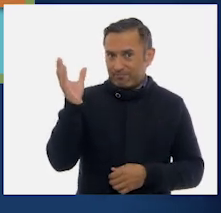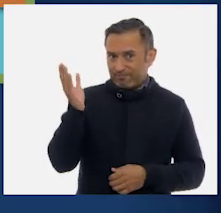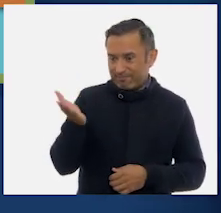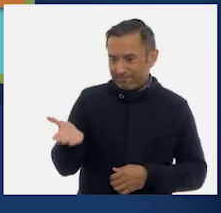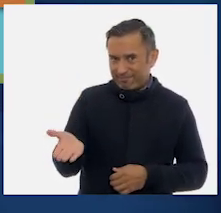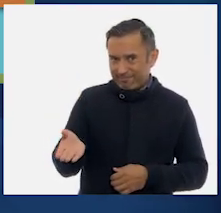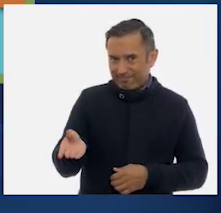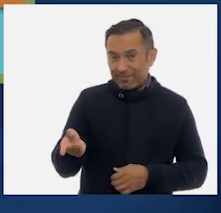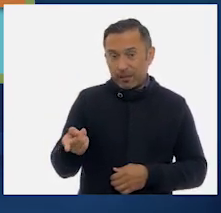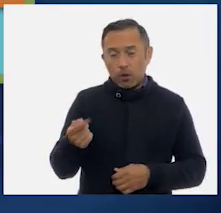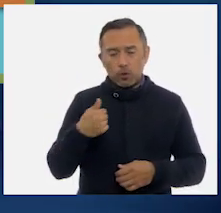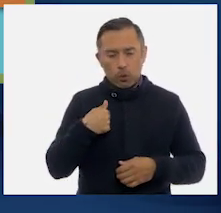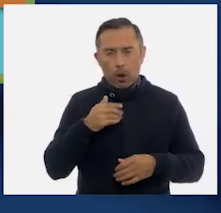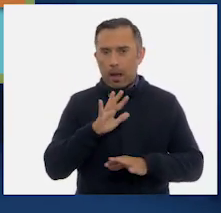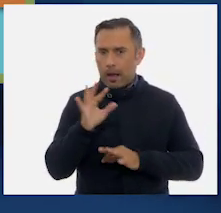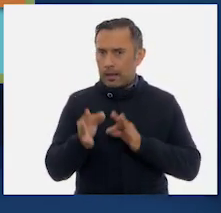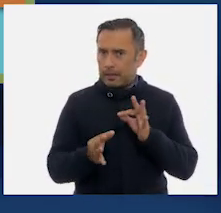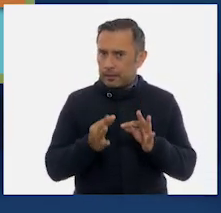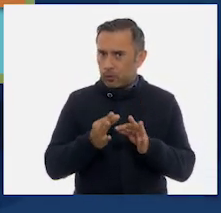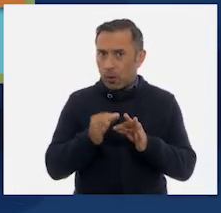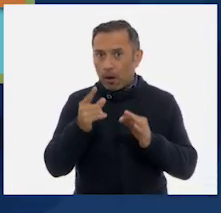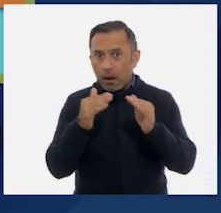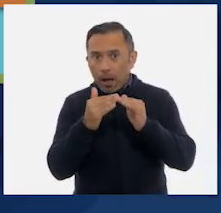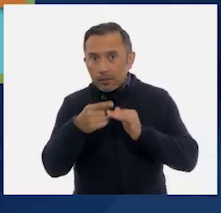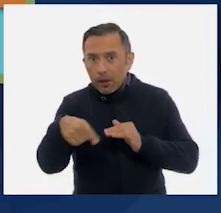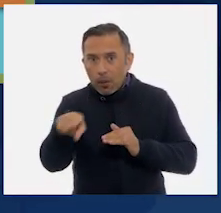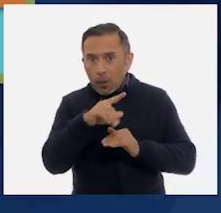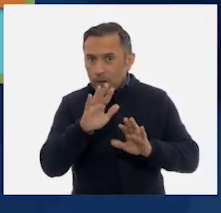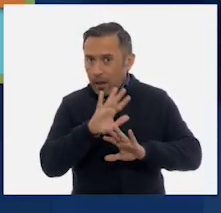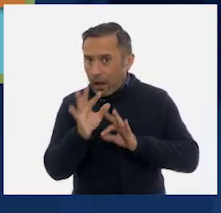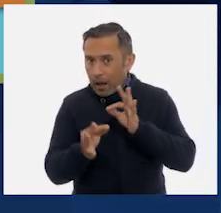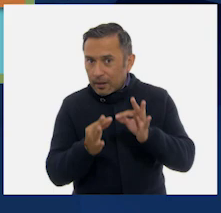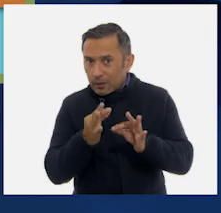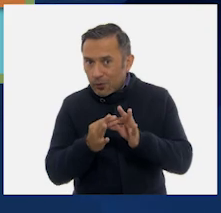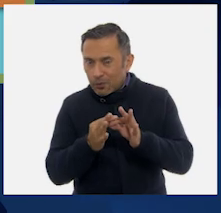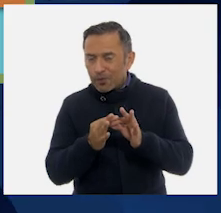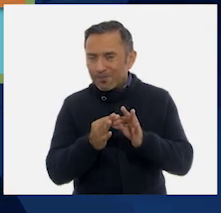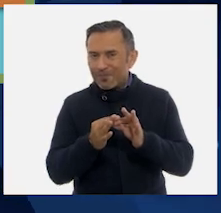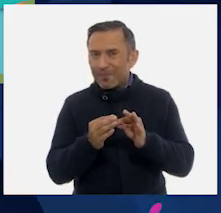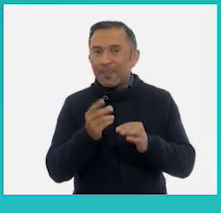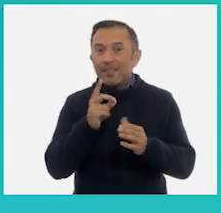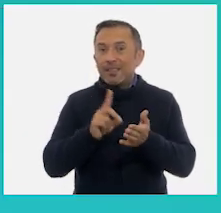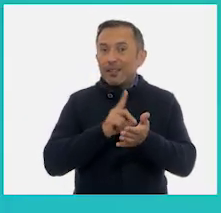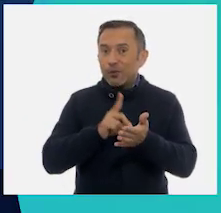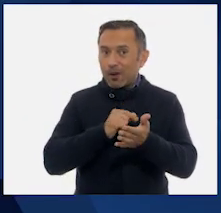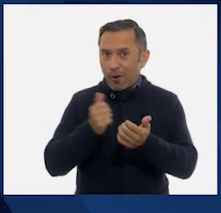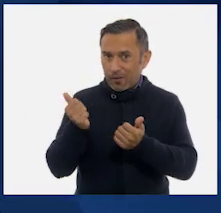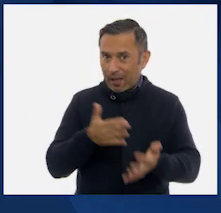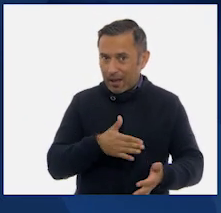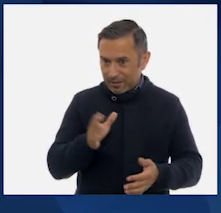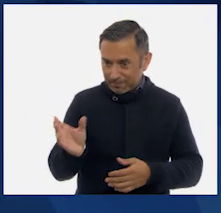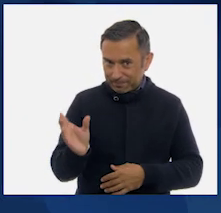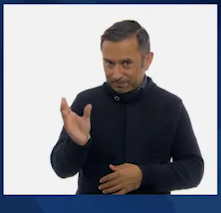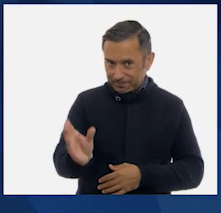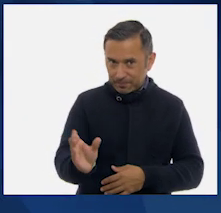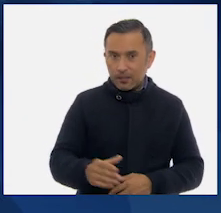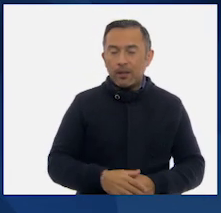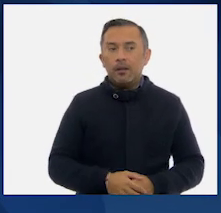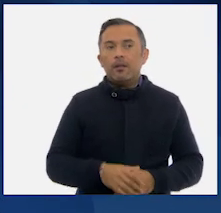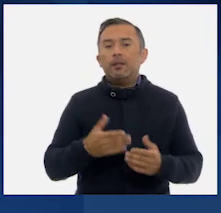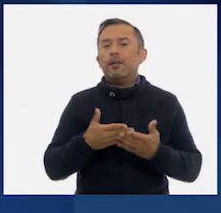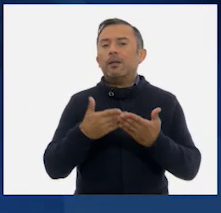seguramente en casa también lo estarán, con todo y nuestro diccionario. Ahora sí, Vamos a leer un fragmento del